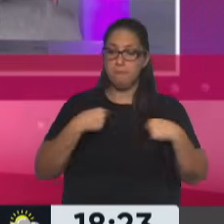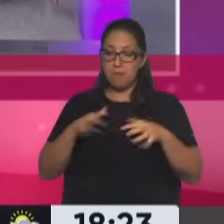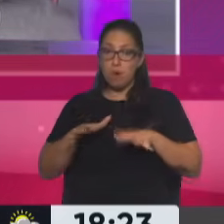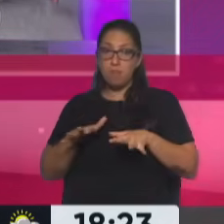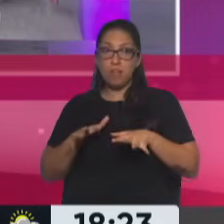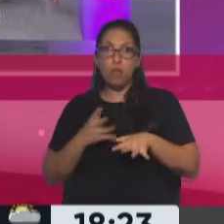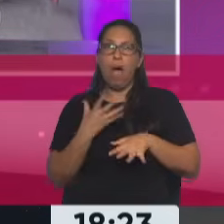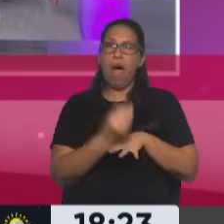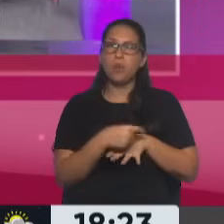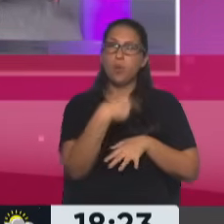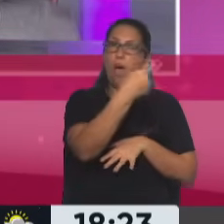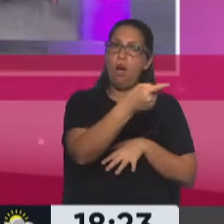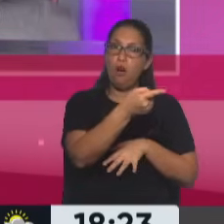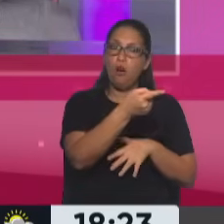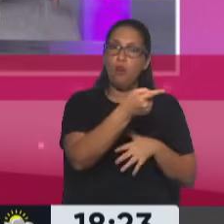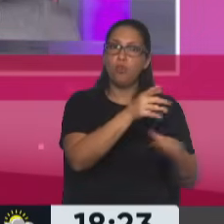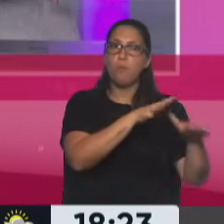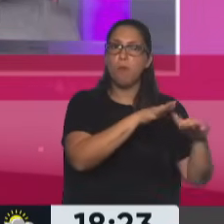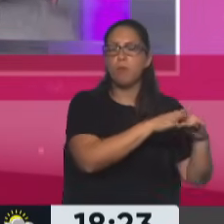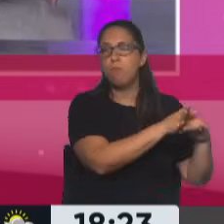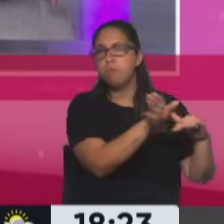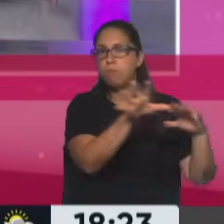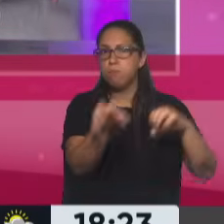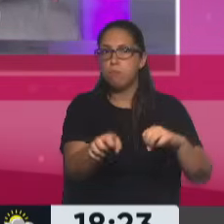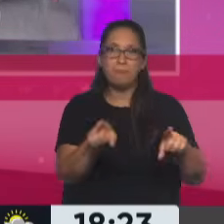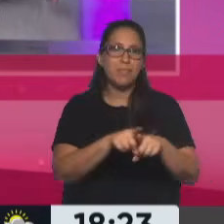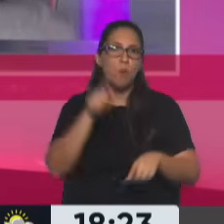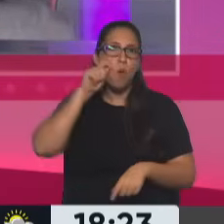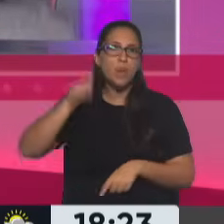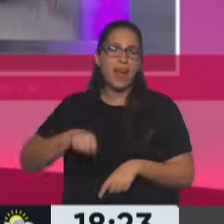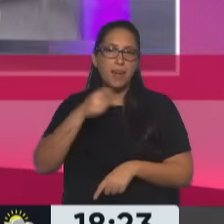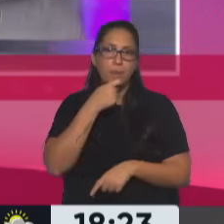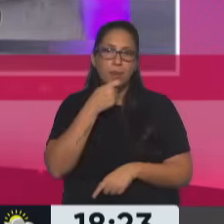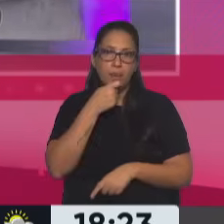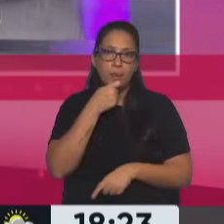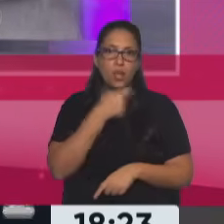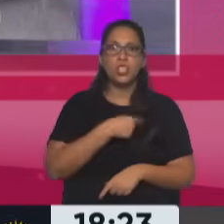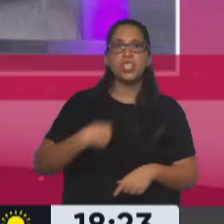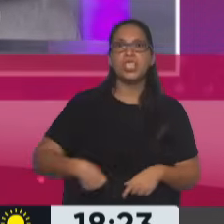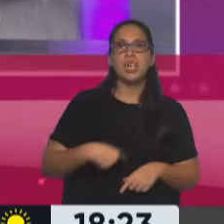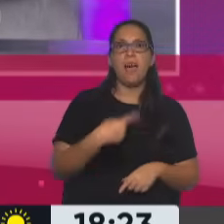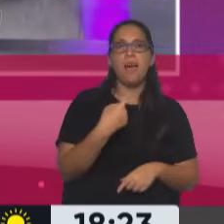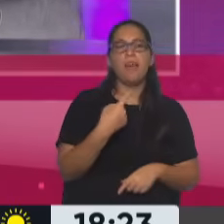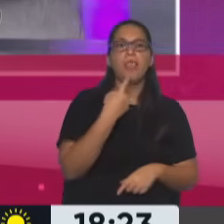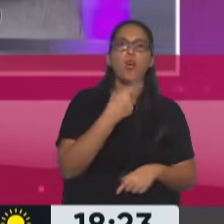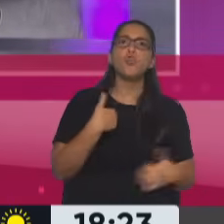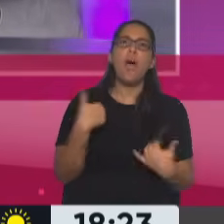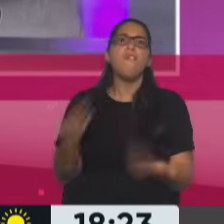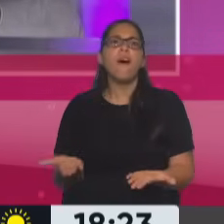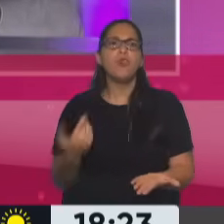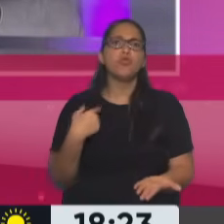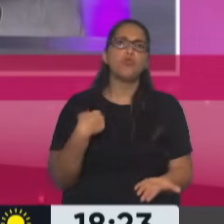un movimiento militar del otro lado, que es lo que vimos en Ucrania, por ejemplo. China no dijo estoy a favor